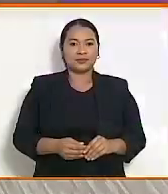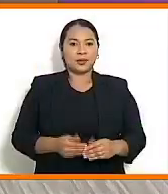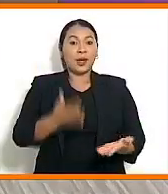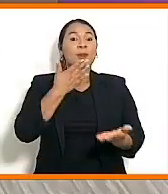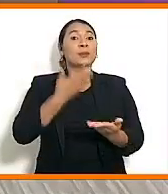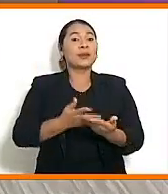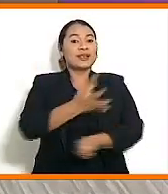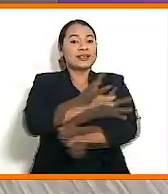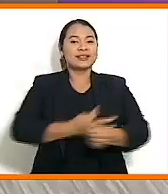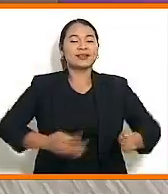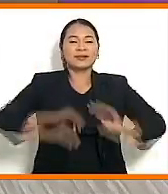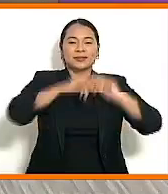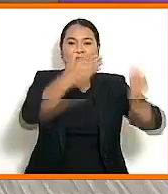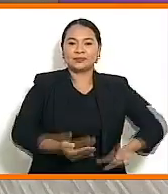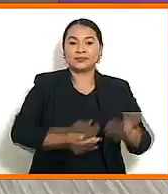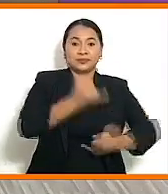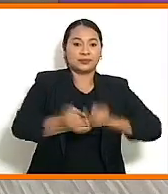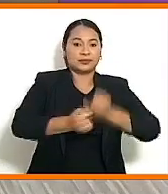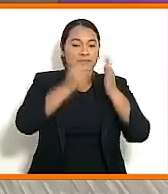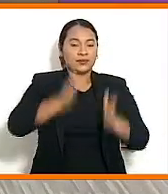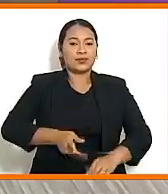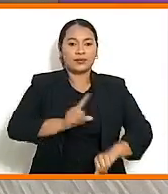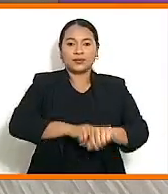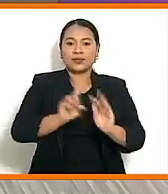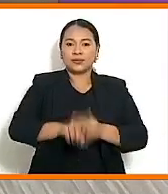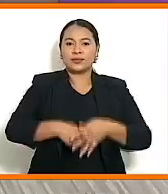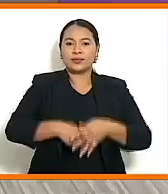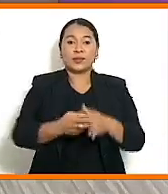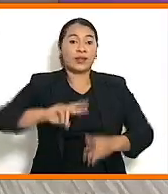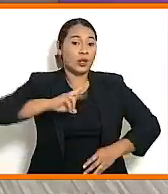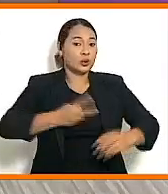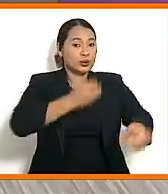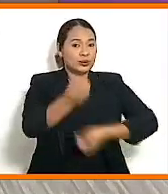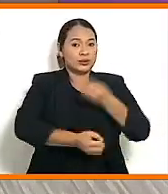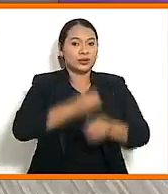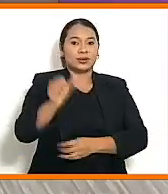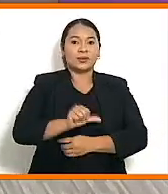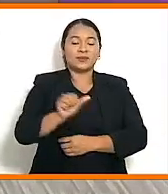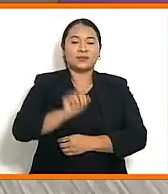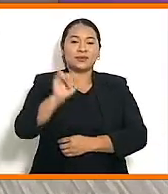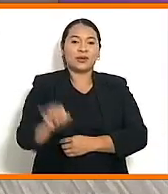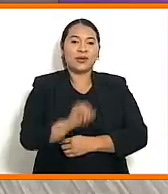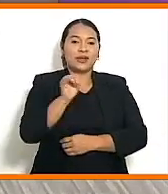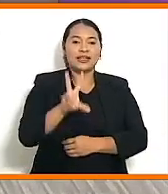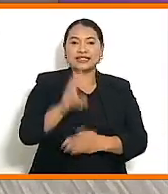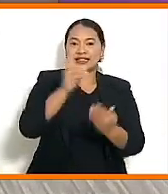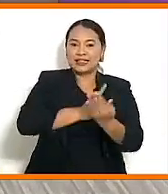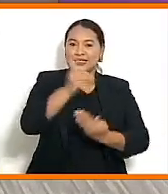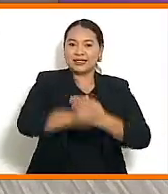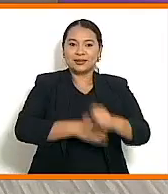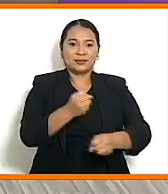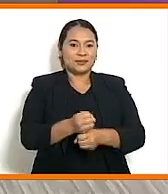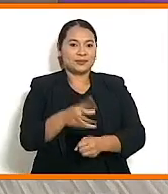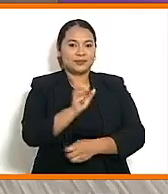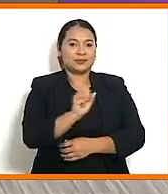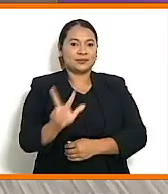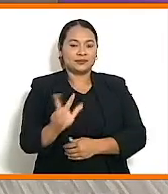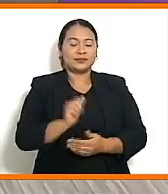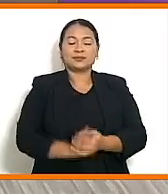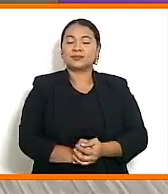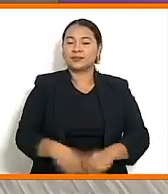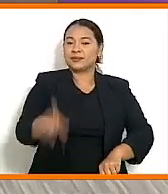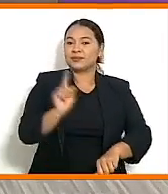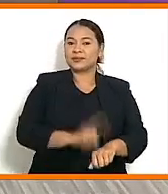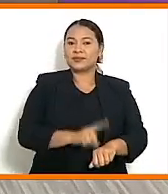Buenas tardes y bienvenidos jugadores, iniciando nuestro segundo sorteo del día de hoy, jueves 7 de diciembre del año 2023.